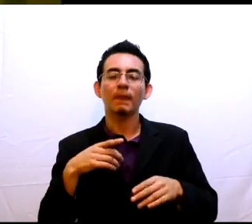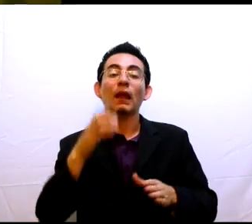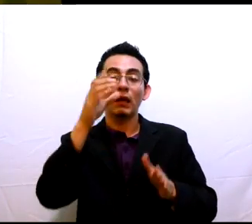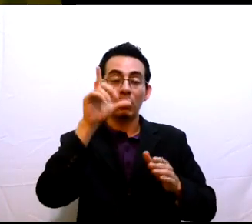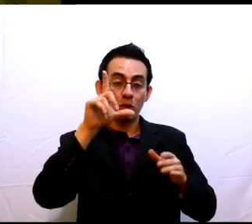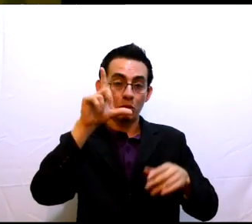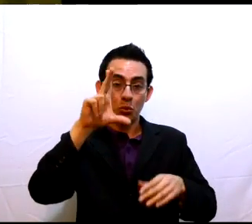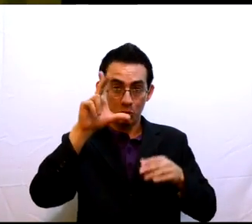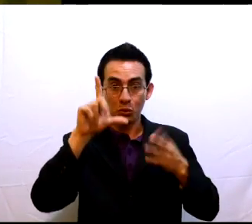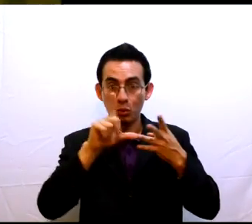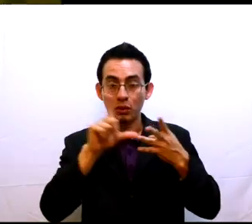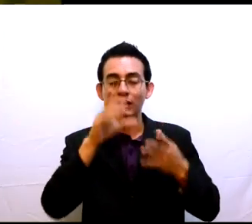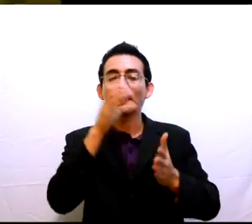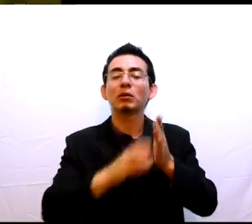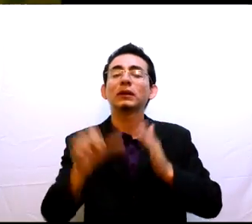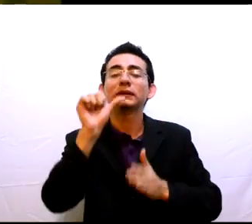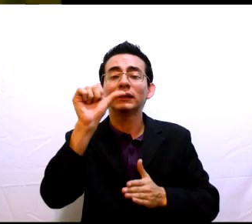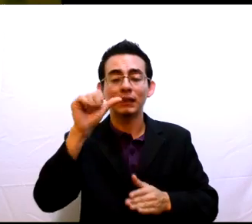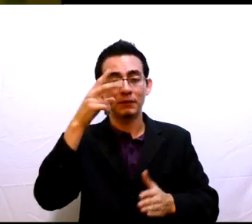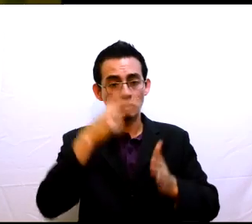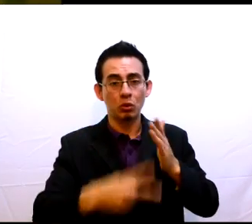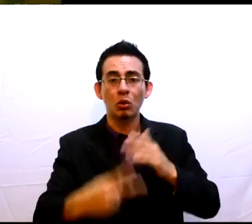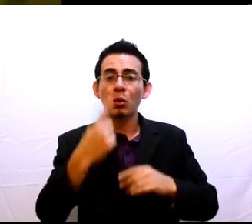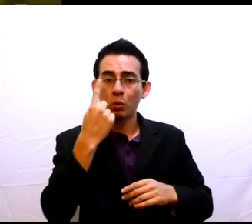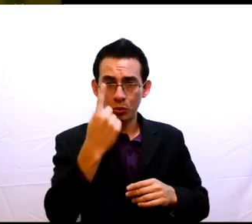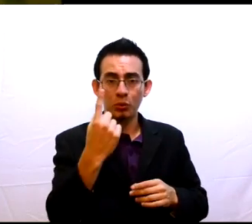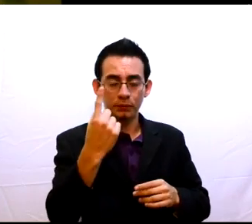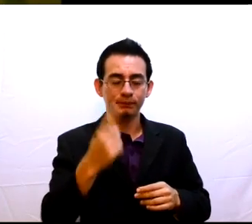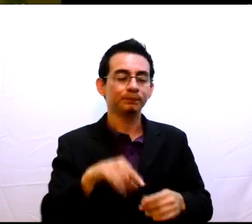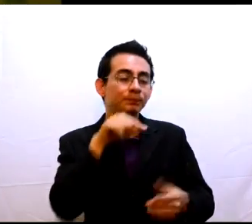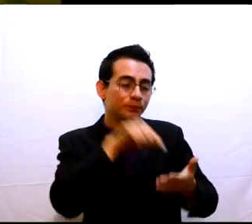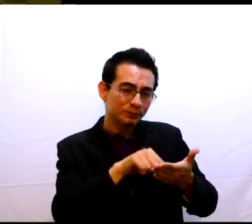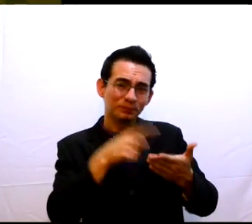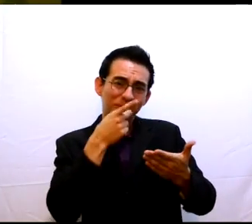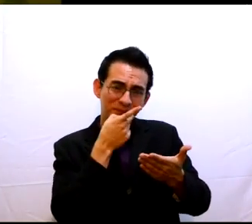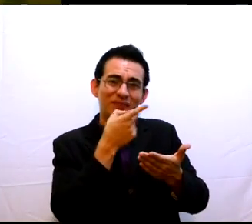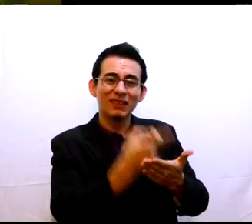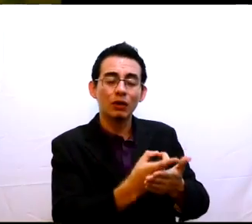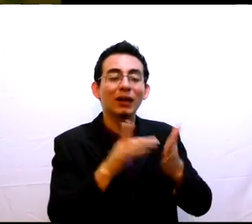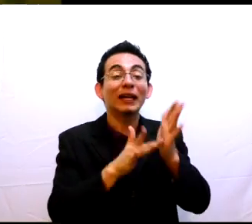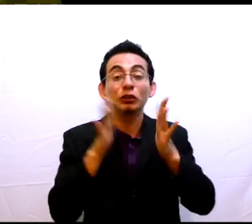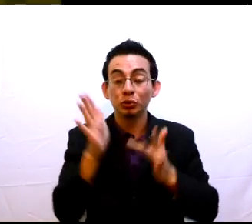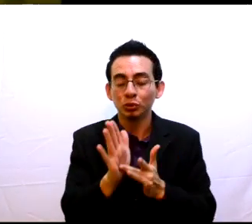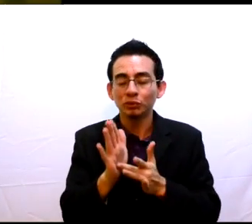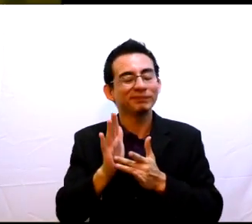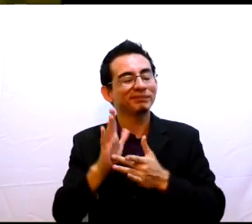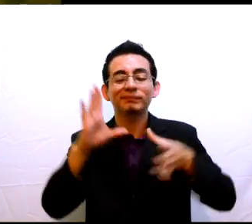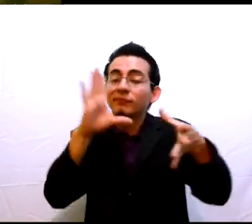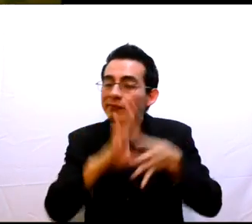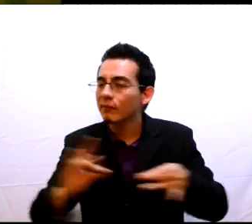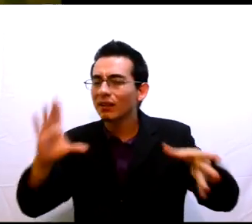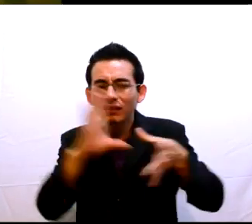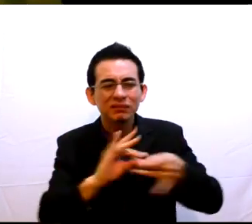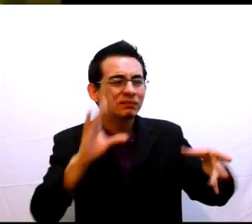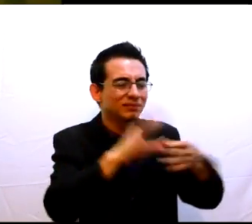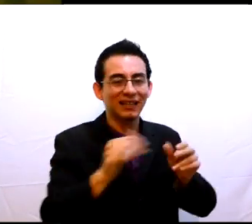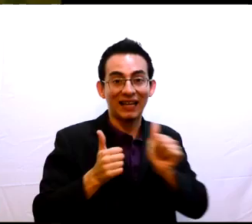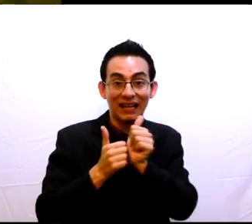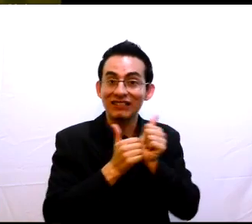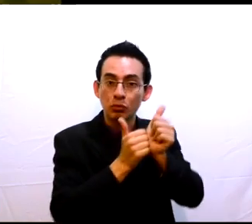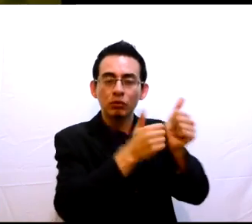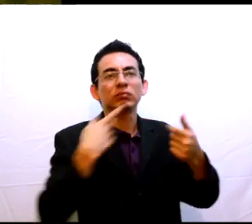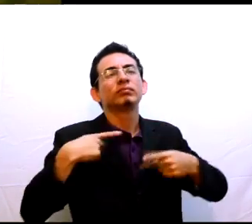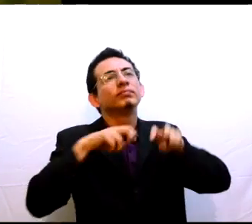16 1 dice sí y dijo también a sus discípulos esto es para sus discípulos noten que